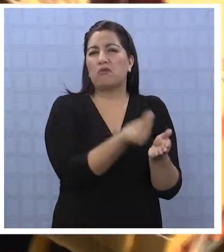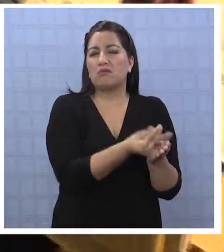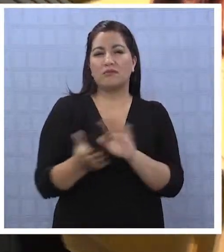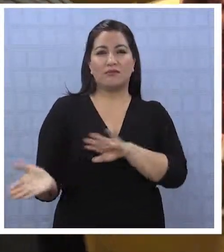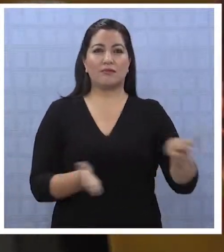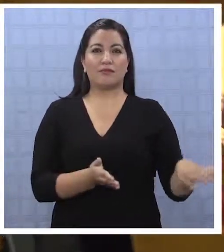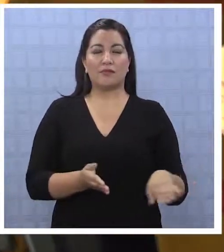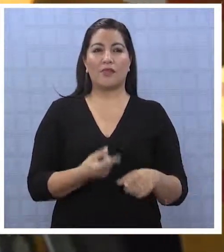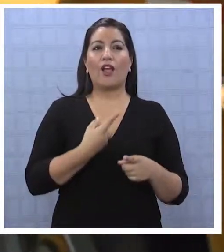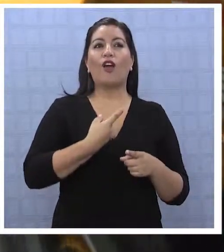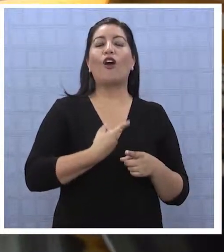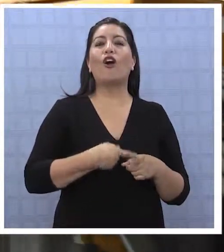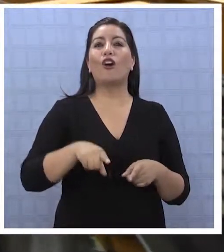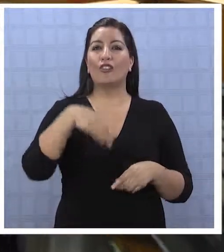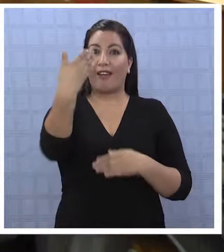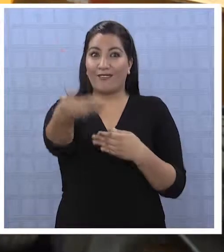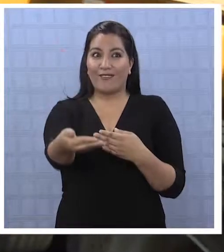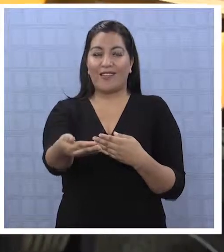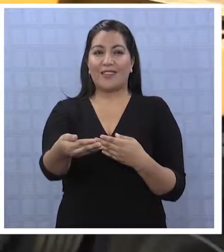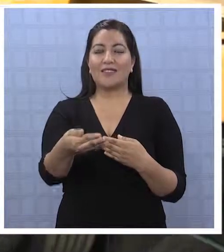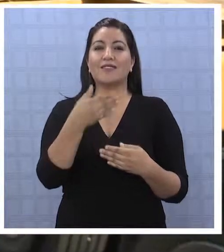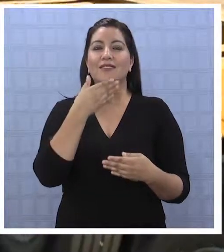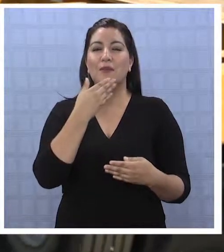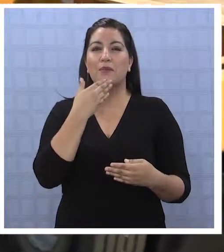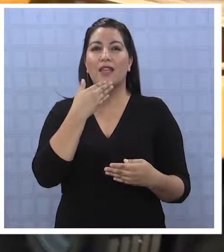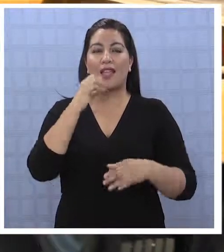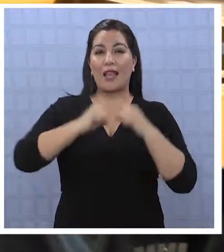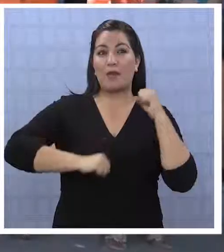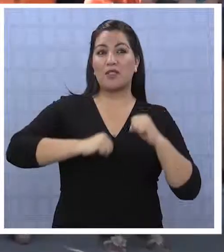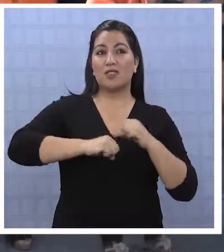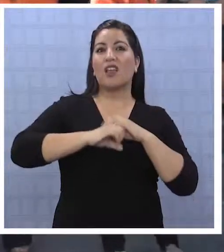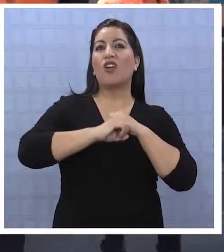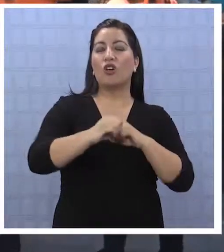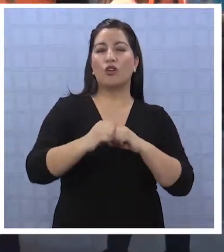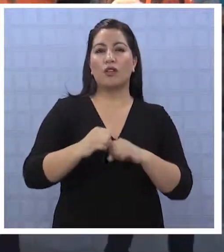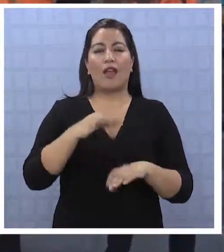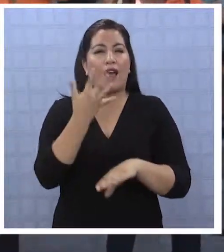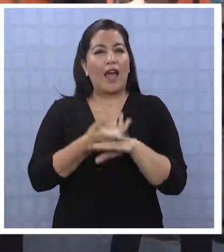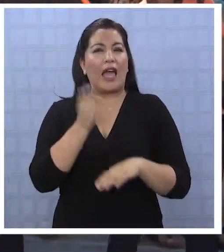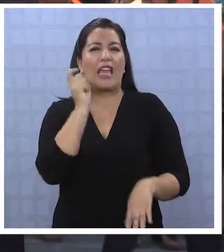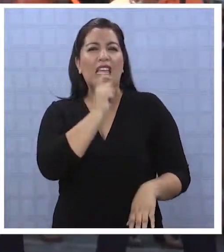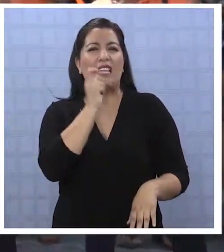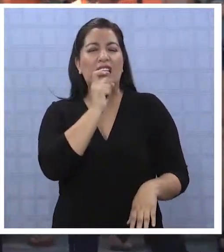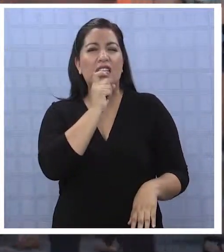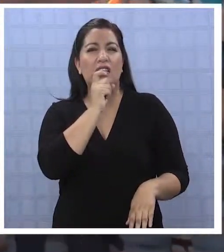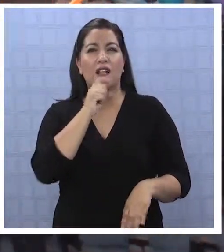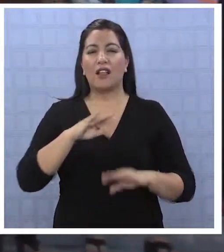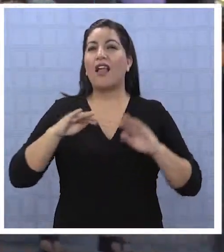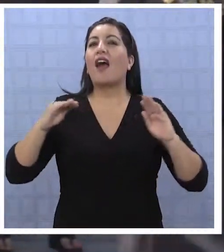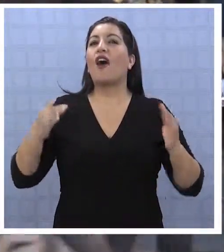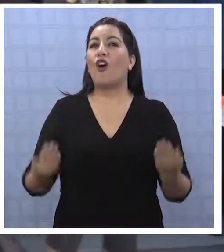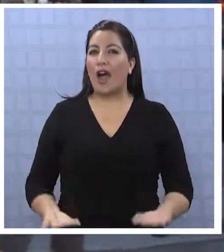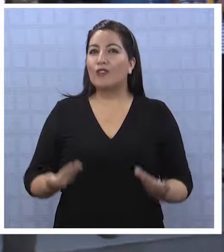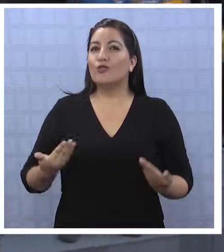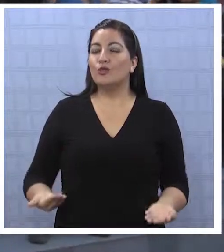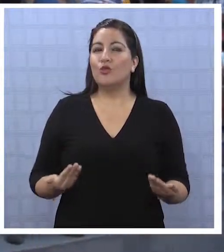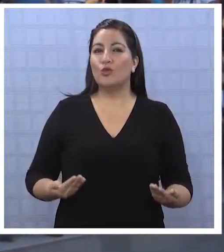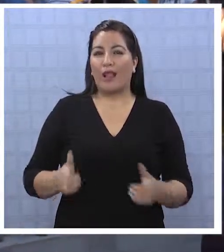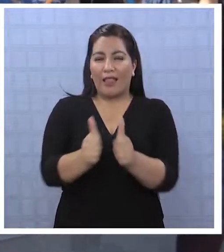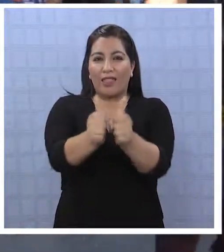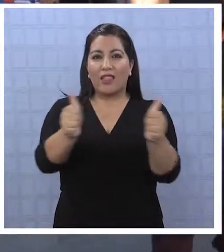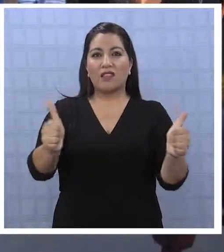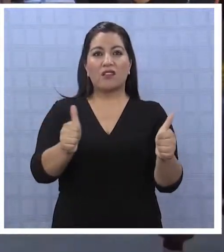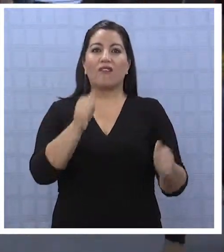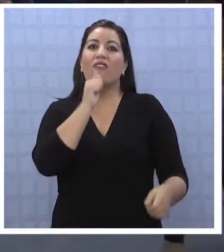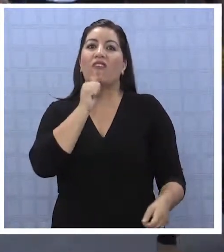en la otra Vereda entre los ejecutivos de empresarios hay críticas a la gestión del actual directorio con el que afirman no